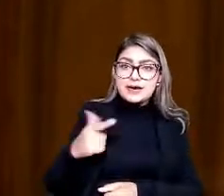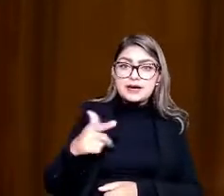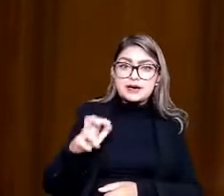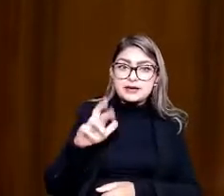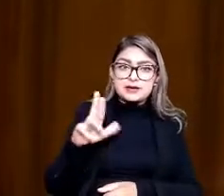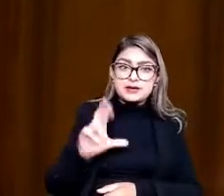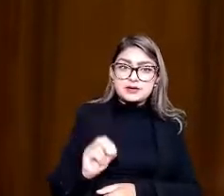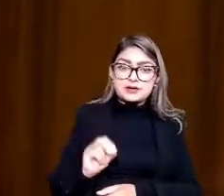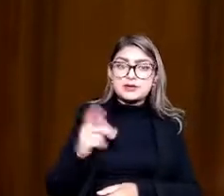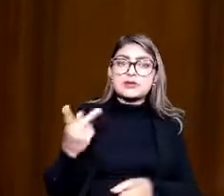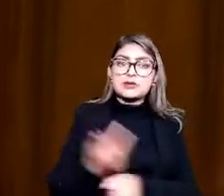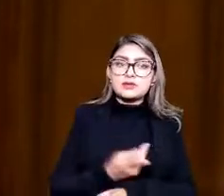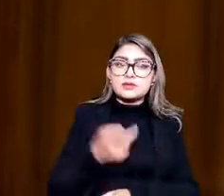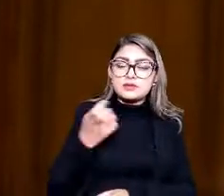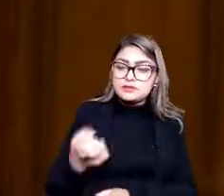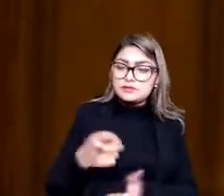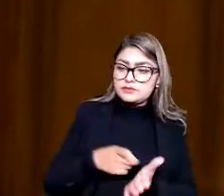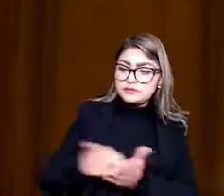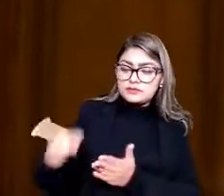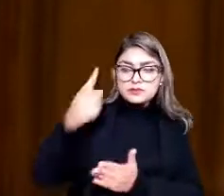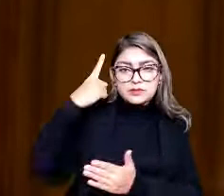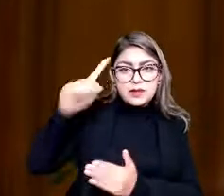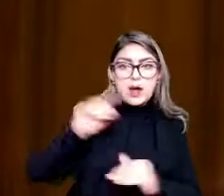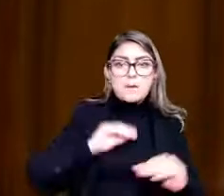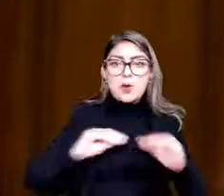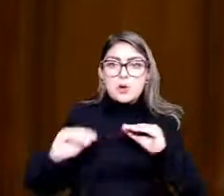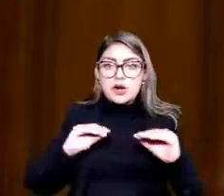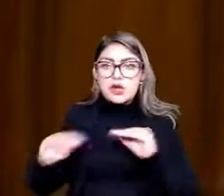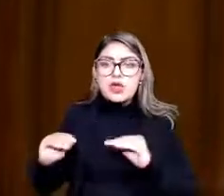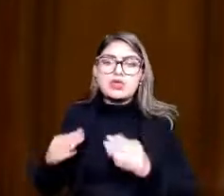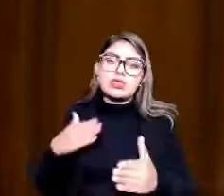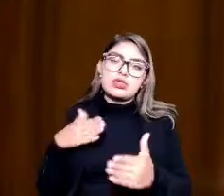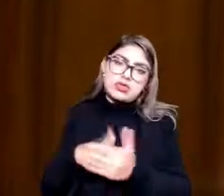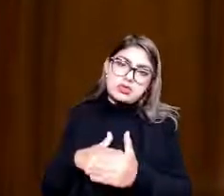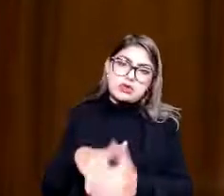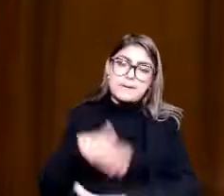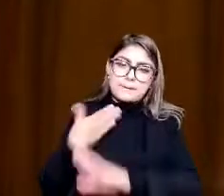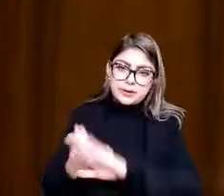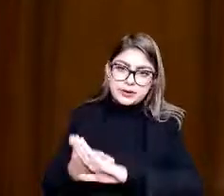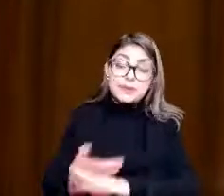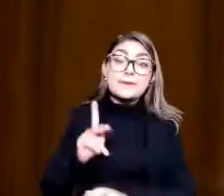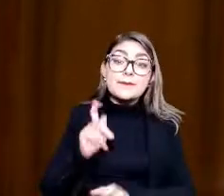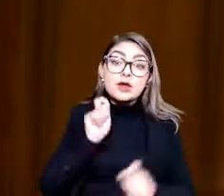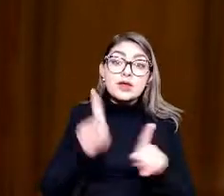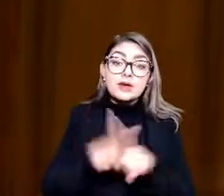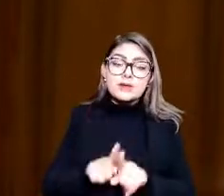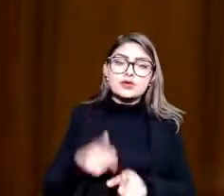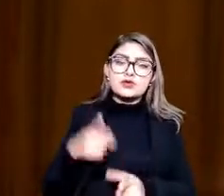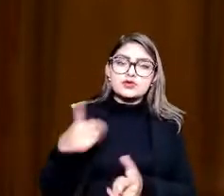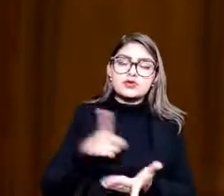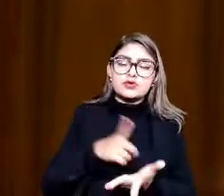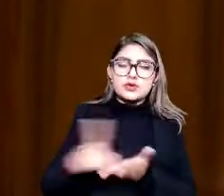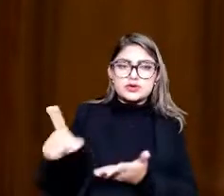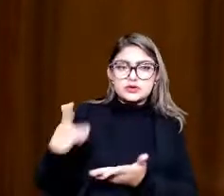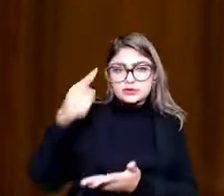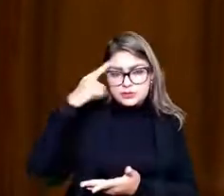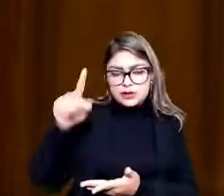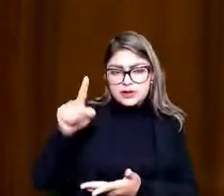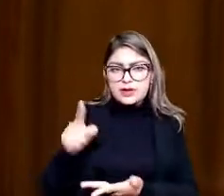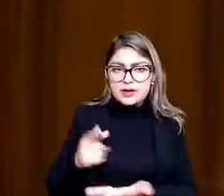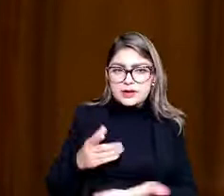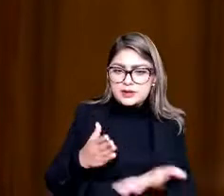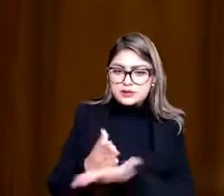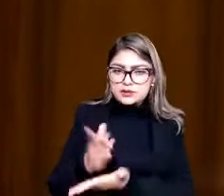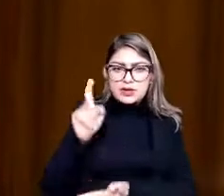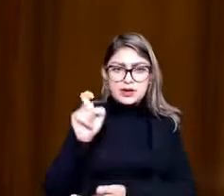el derecho a la movilidad de las y los mexiquenses, sino que también atentó contra el acceso al agua